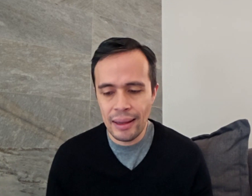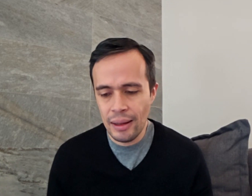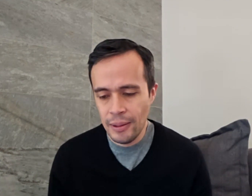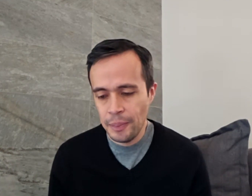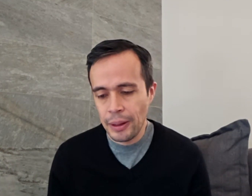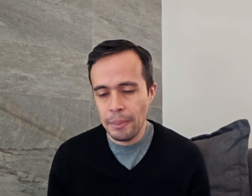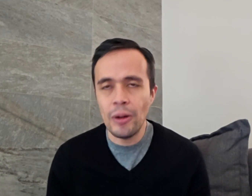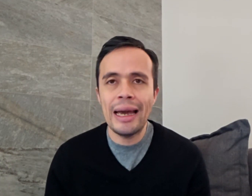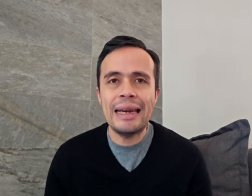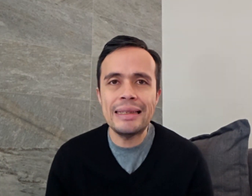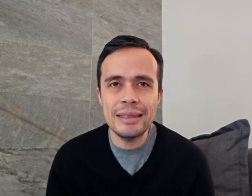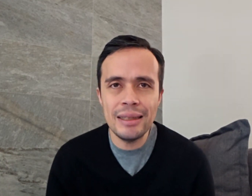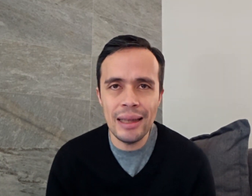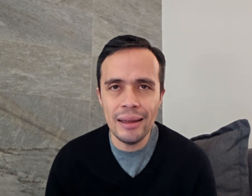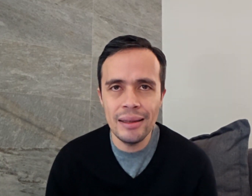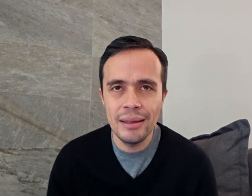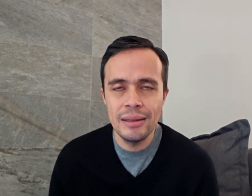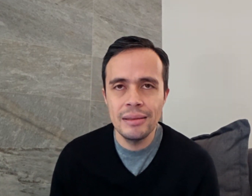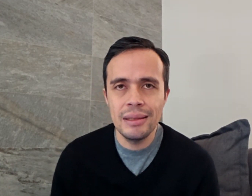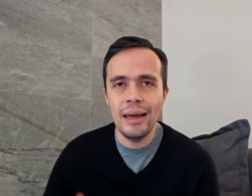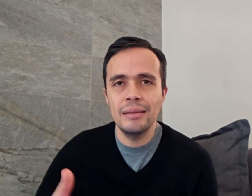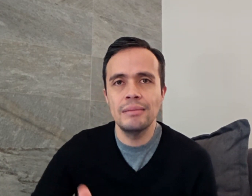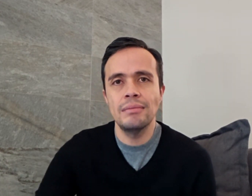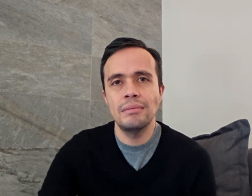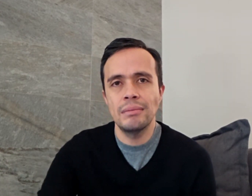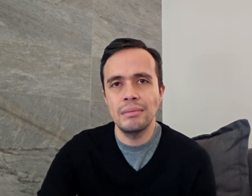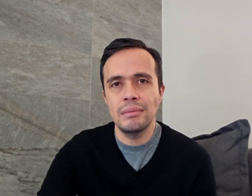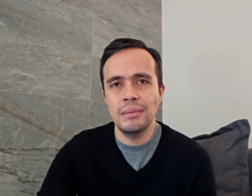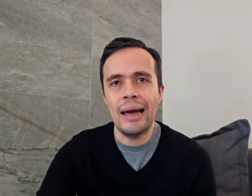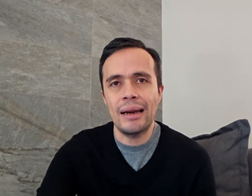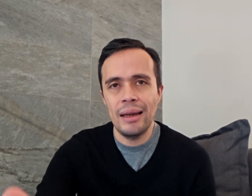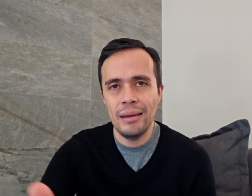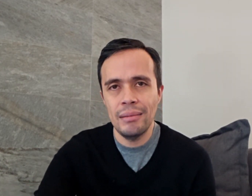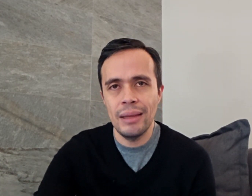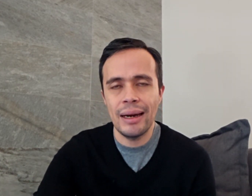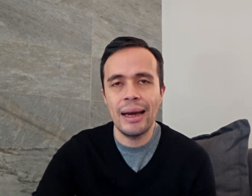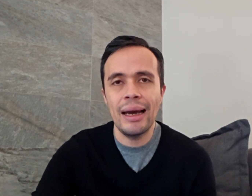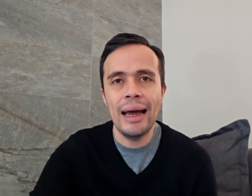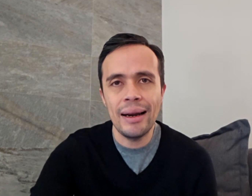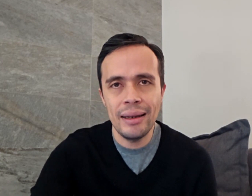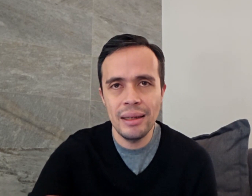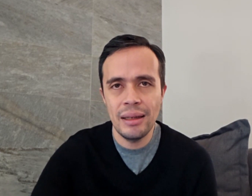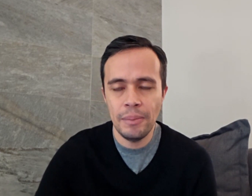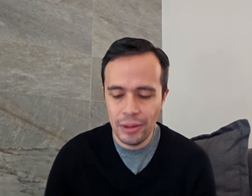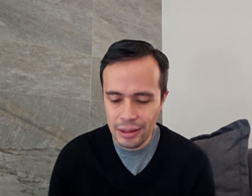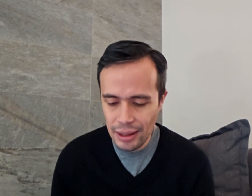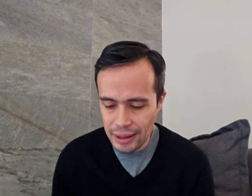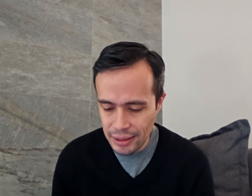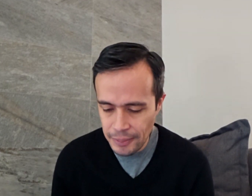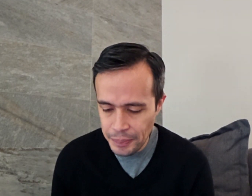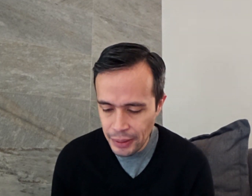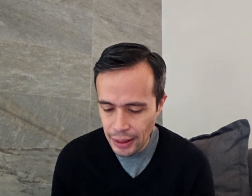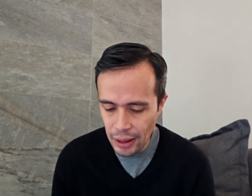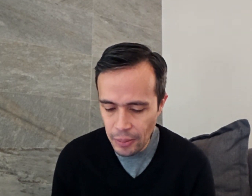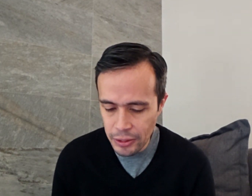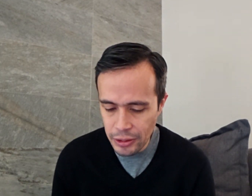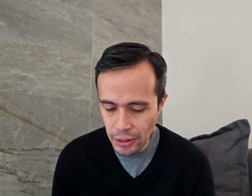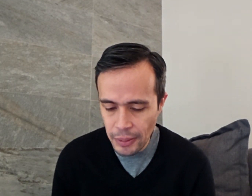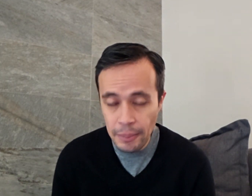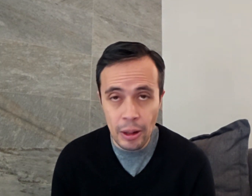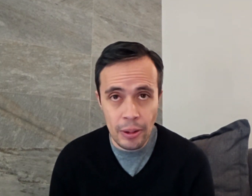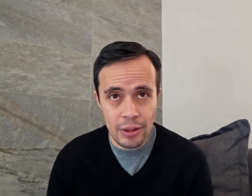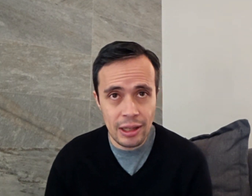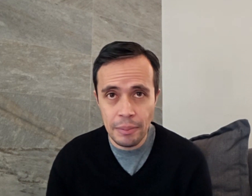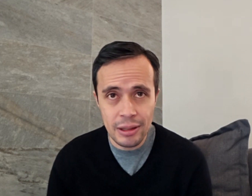trae nada, pero qué necesidad de darle, de regalarle ese tipo de escenas a la